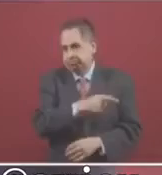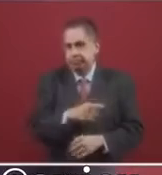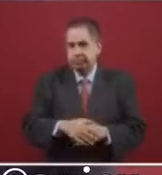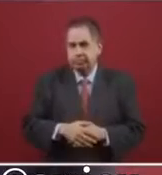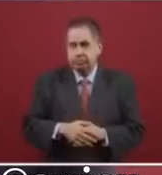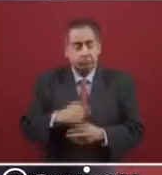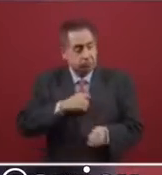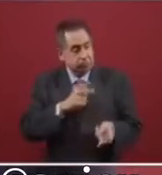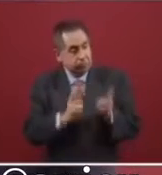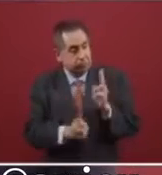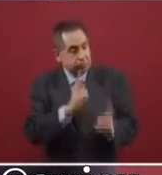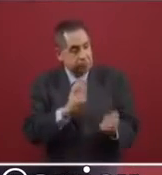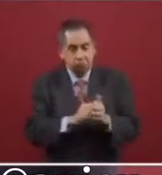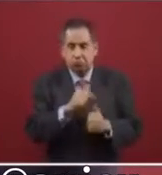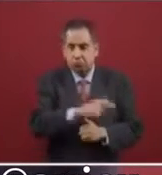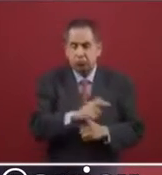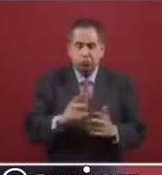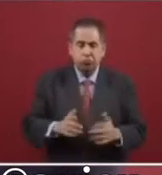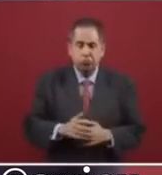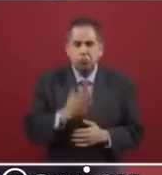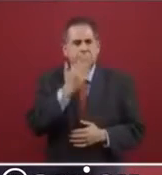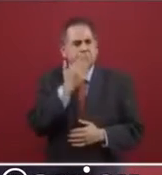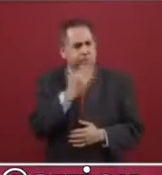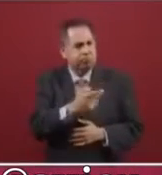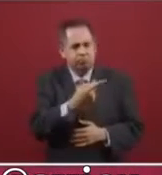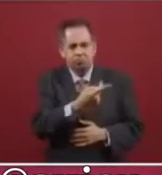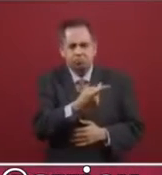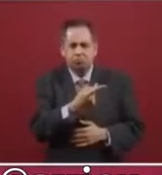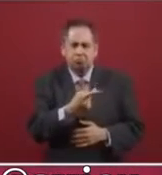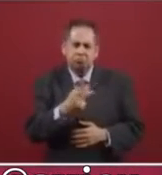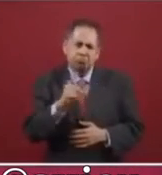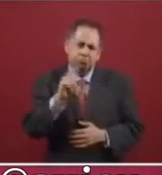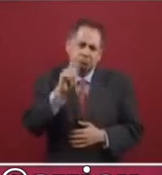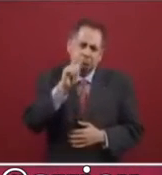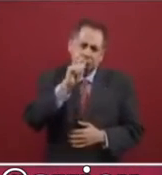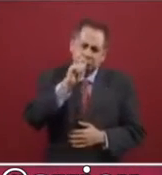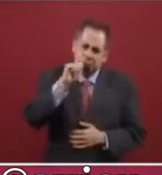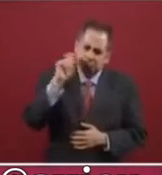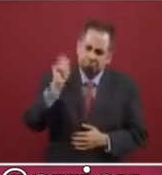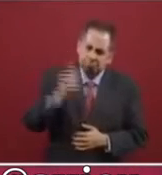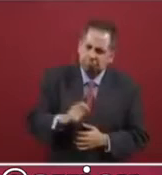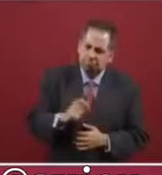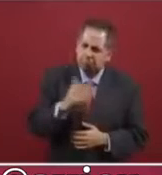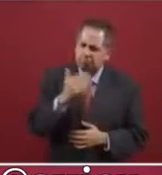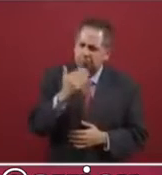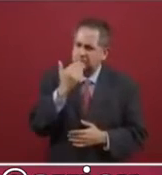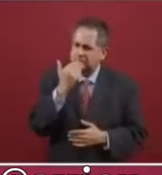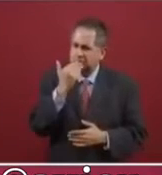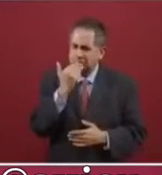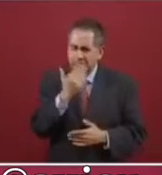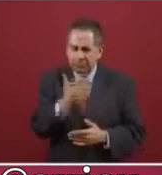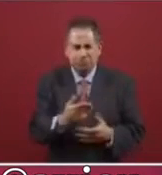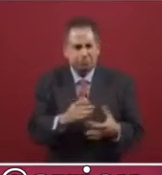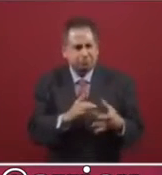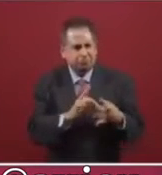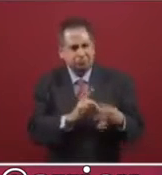Tuve con él muy buena amistad. Que me cuentas a mí que sé tu historia.